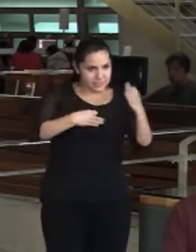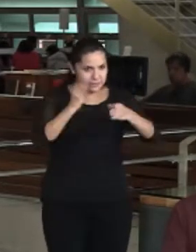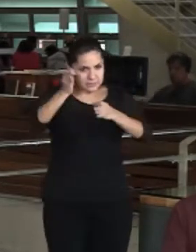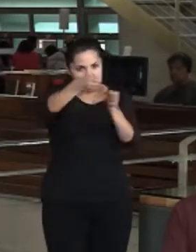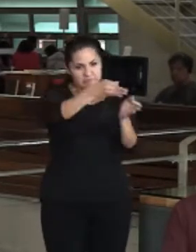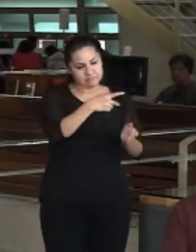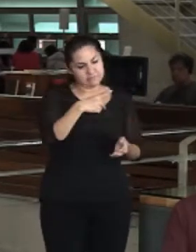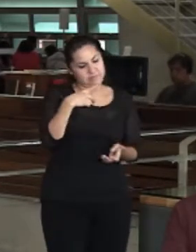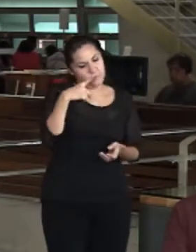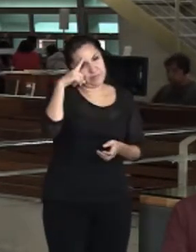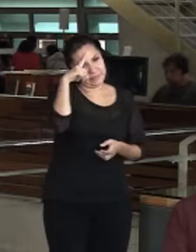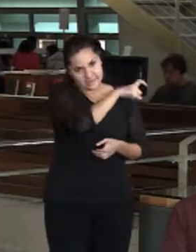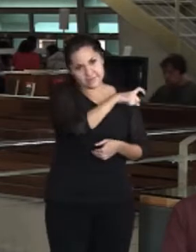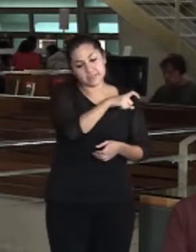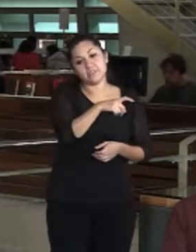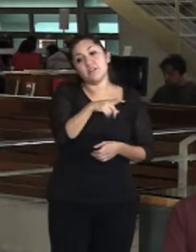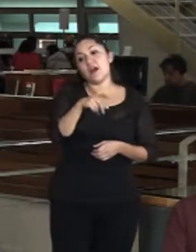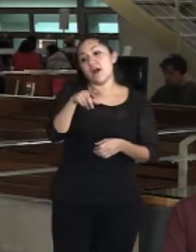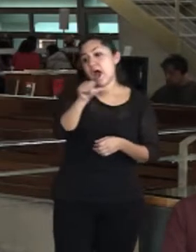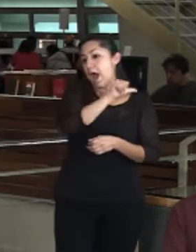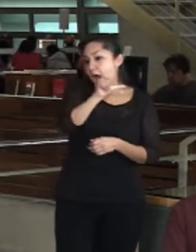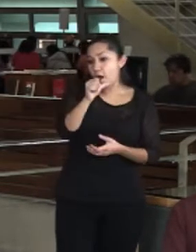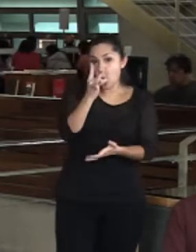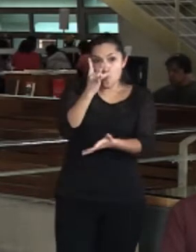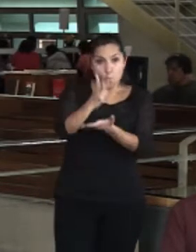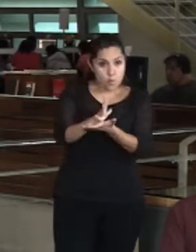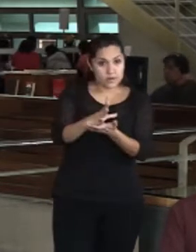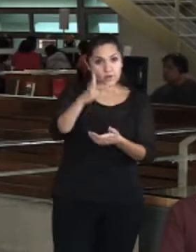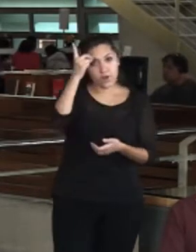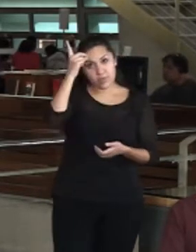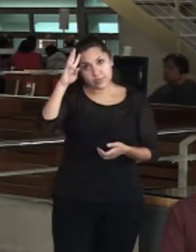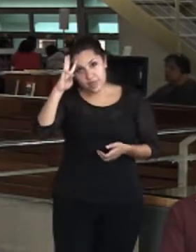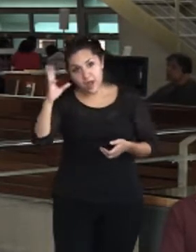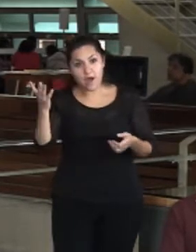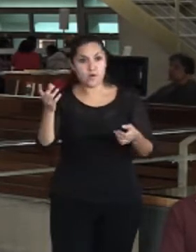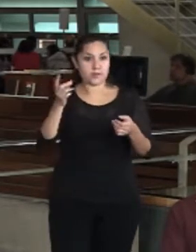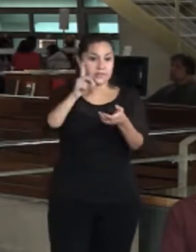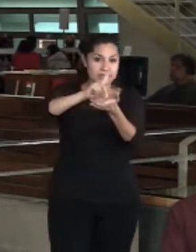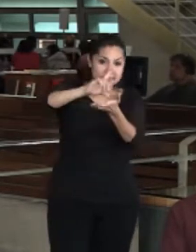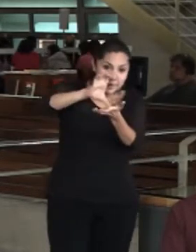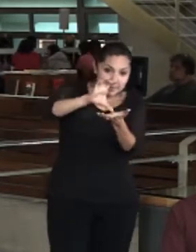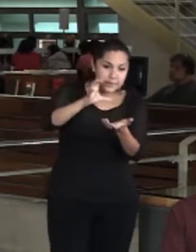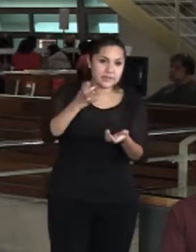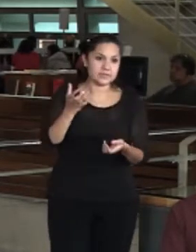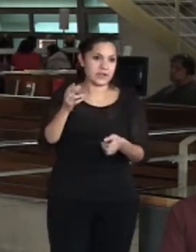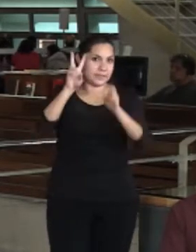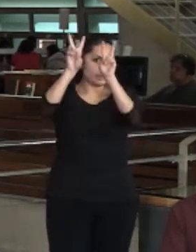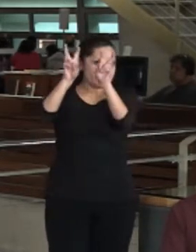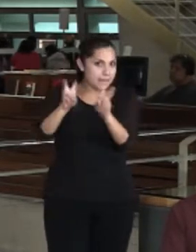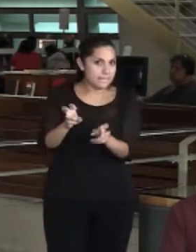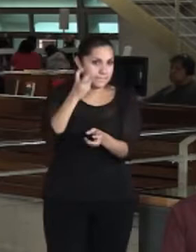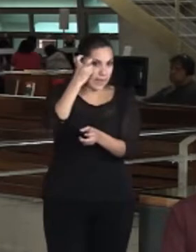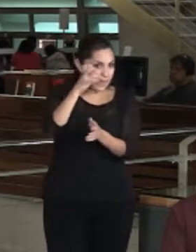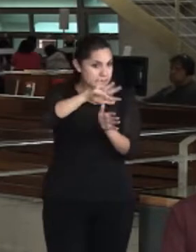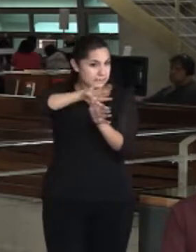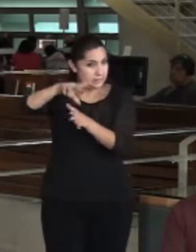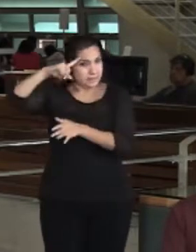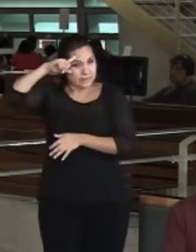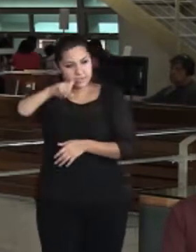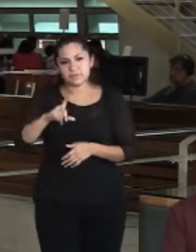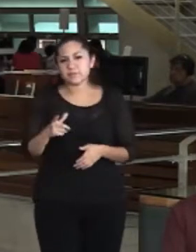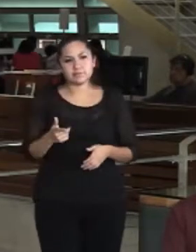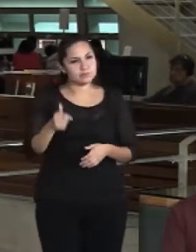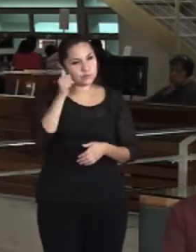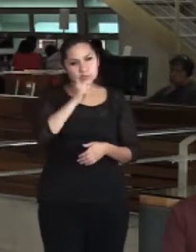ve el síndrome de down no solo cuando hablamos de discapacidad en realidad es algo que está qué es una